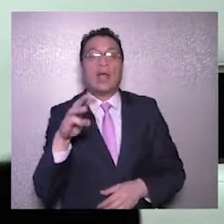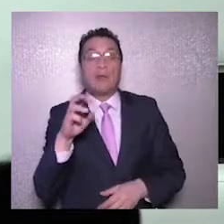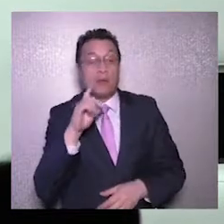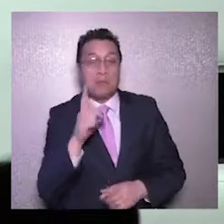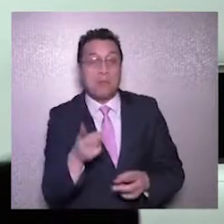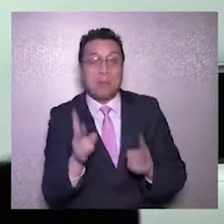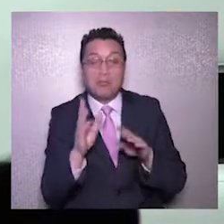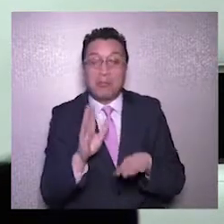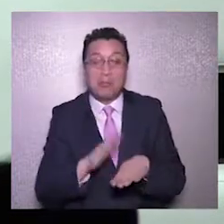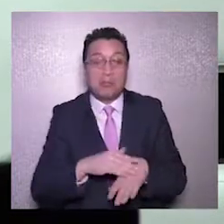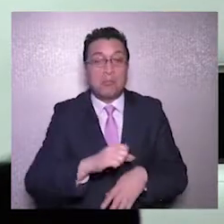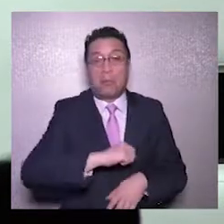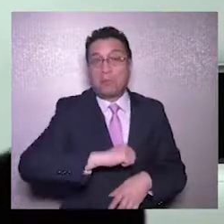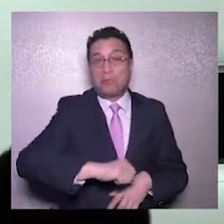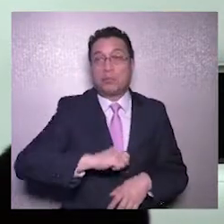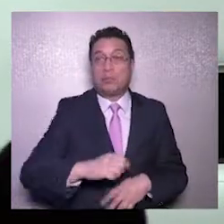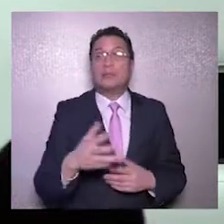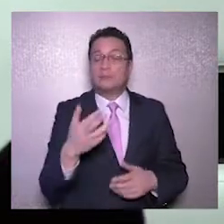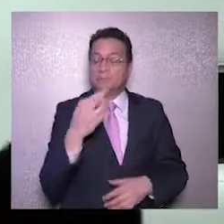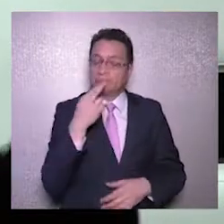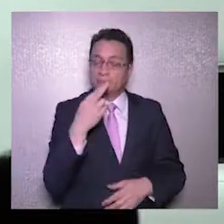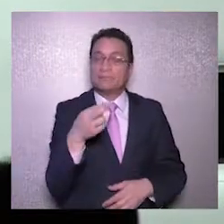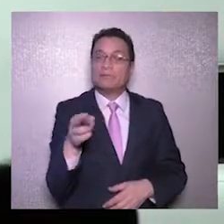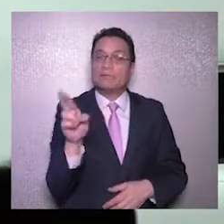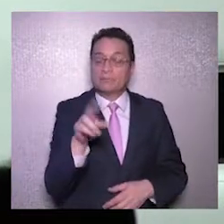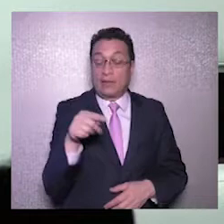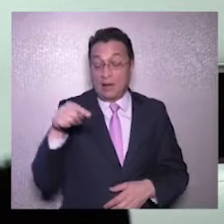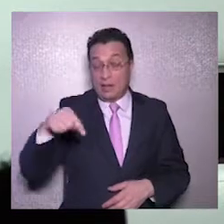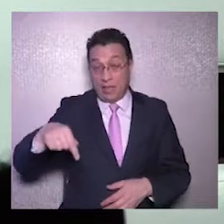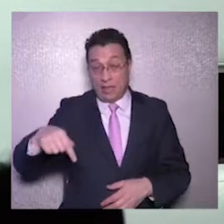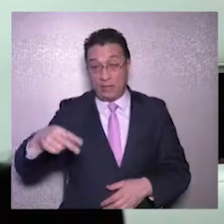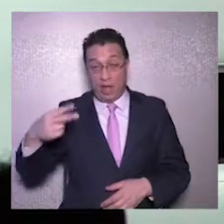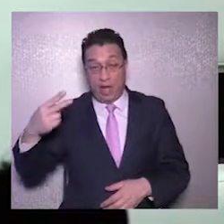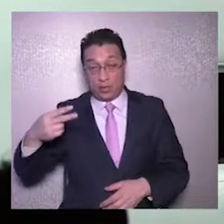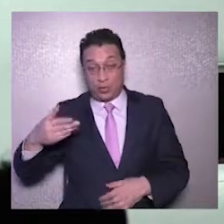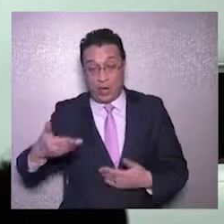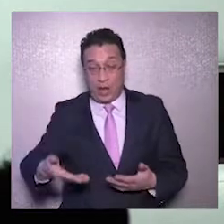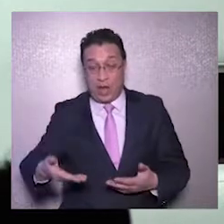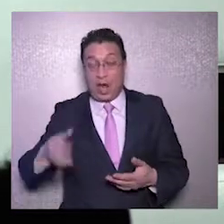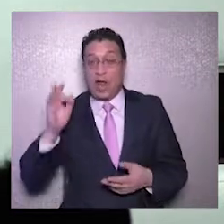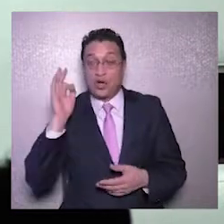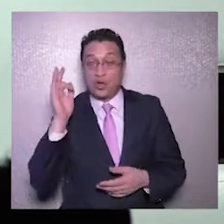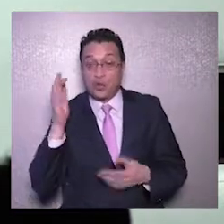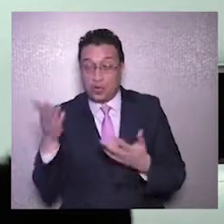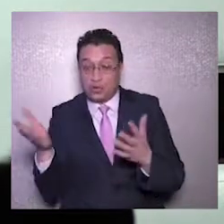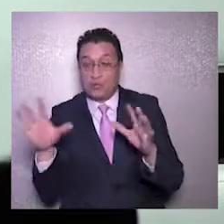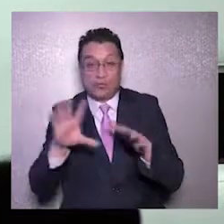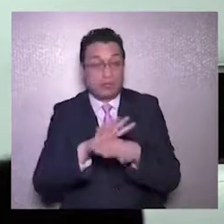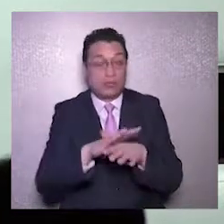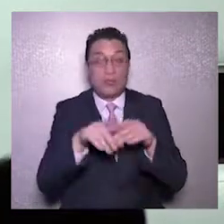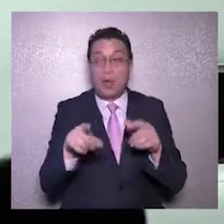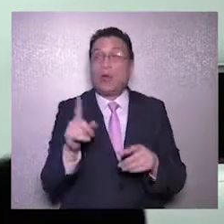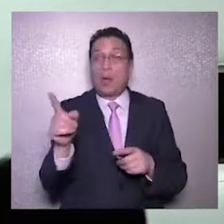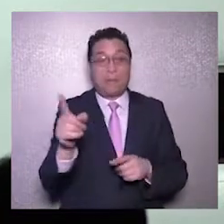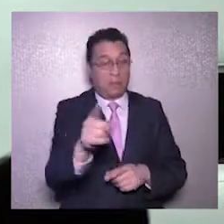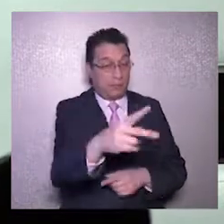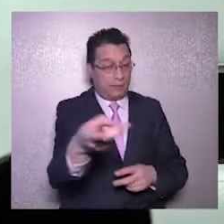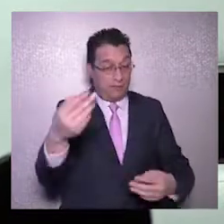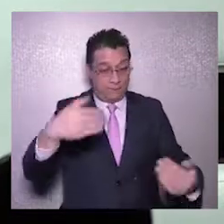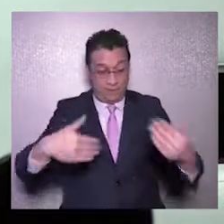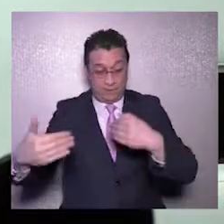permisos. Entonces, vuelvo a insistir, esta reunión es esencial. Los que están aquí presentes son